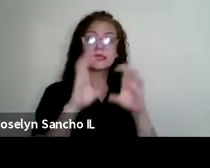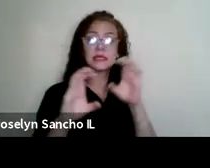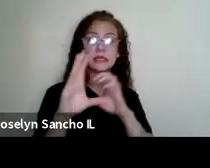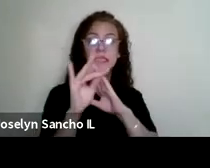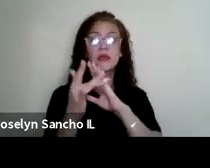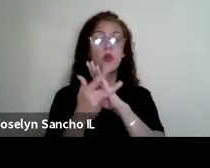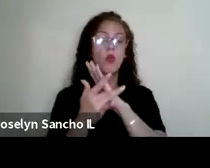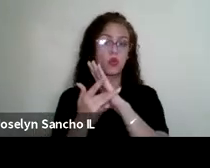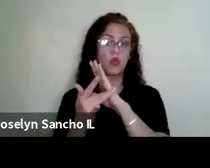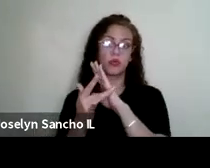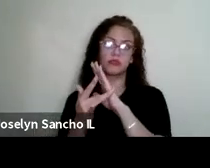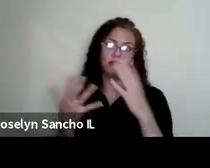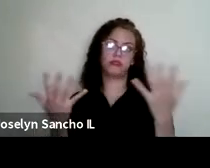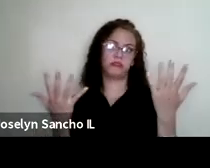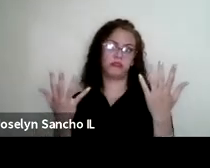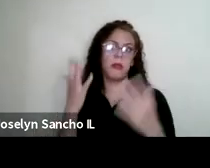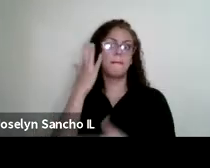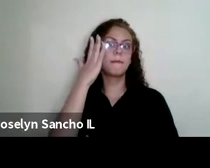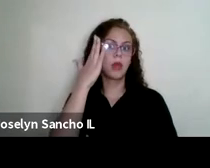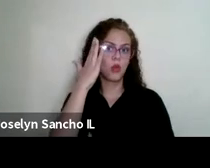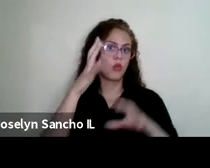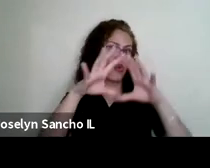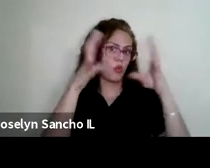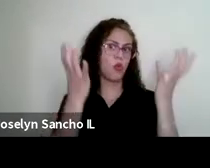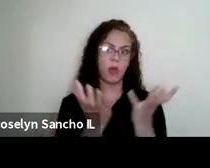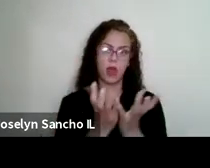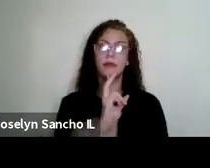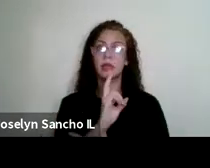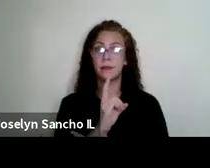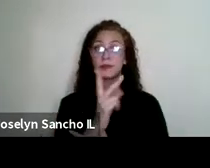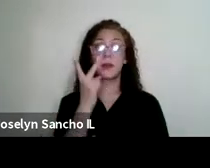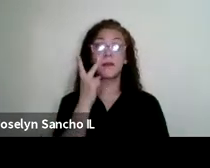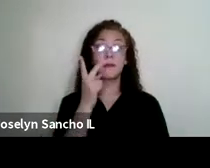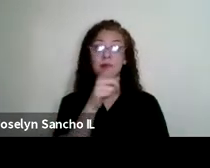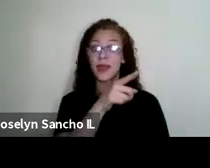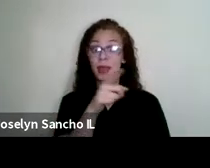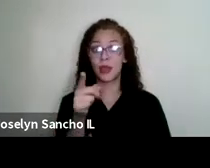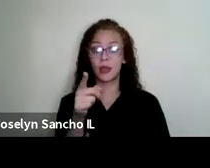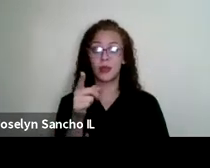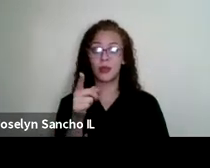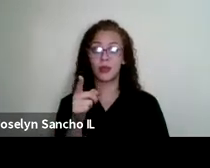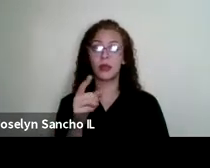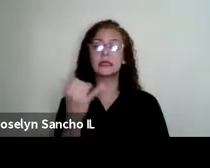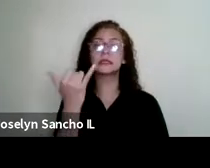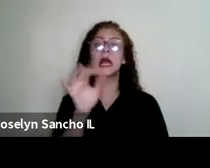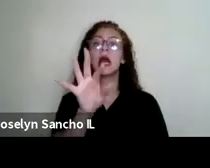tecnología es una preocupación global, ¿verdad? Vean que aquí se han